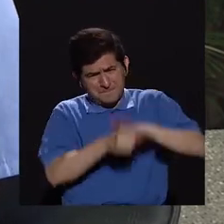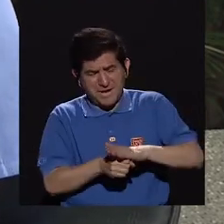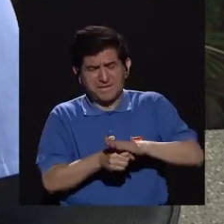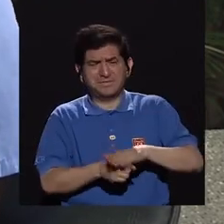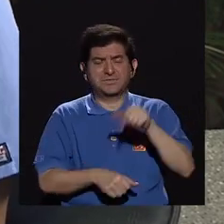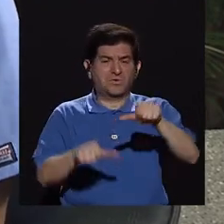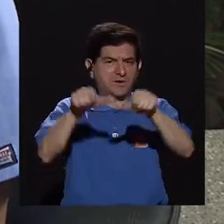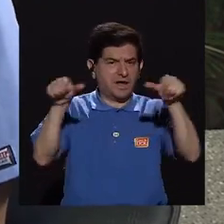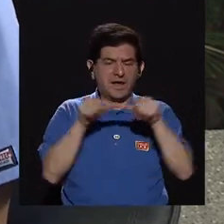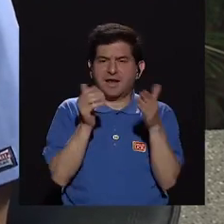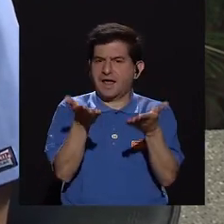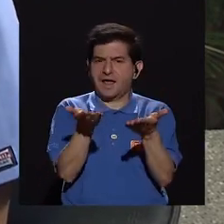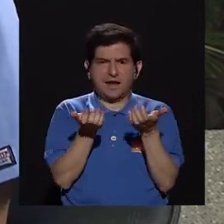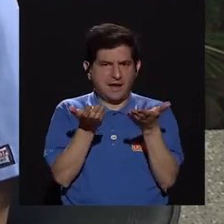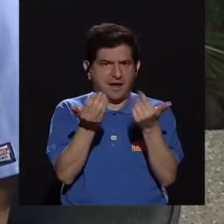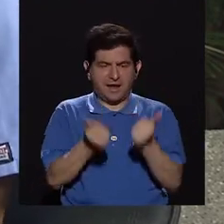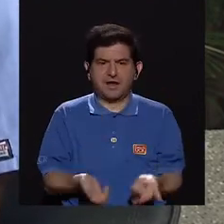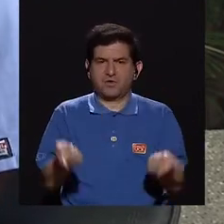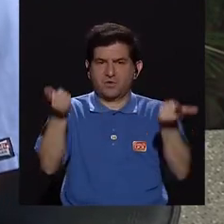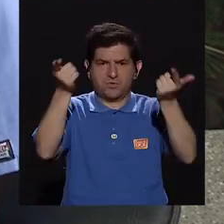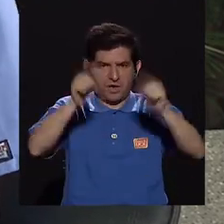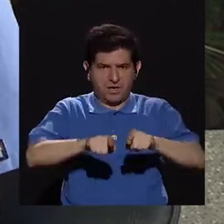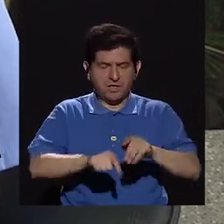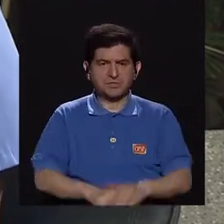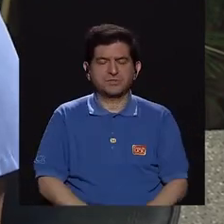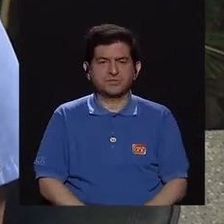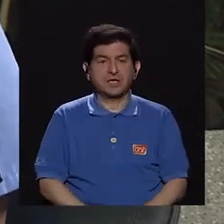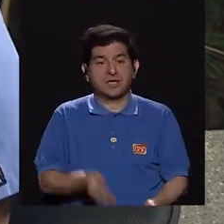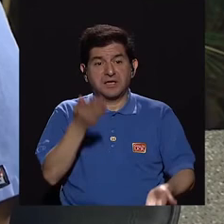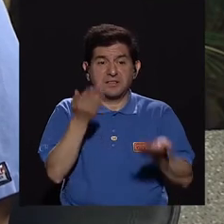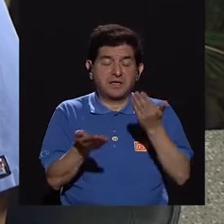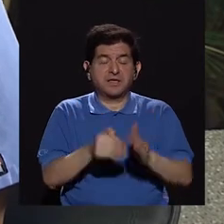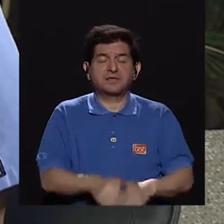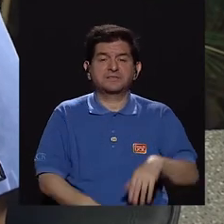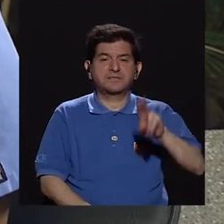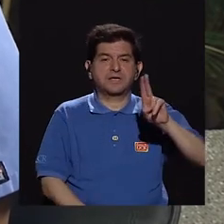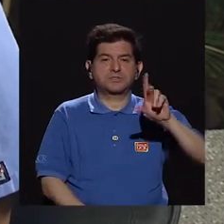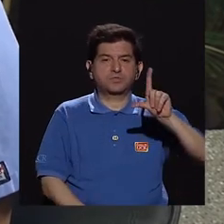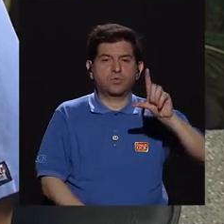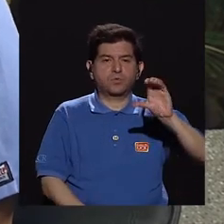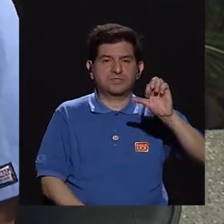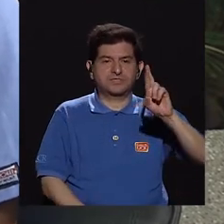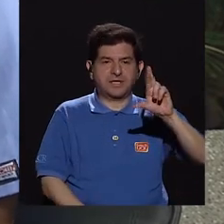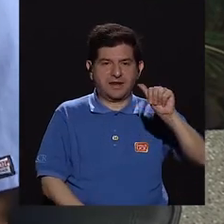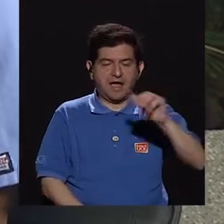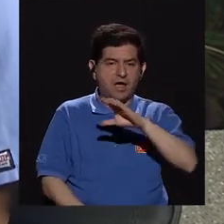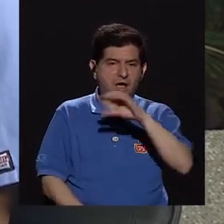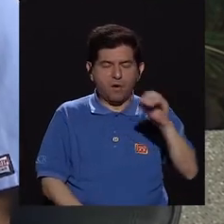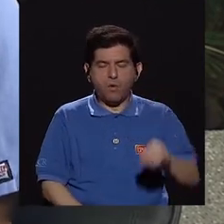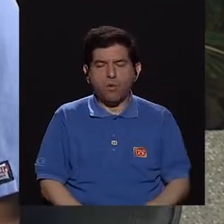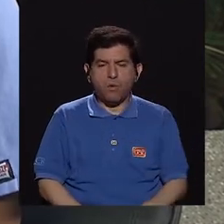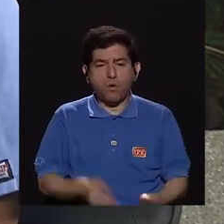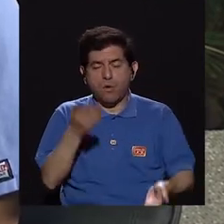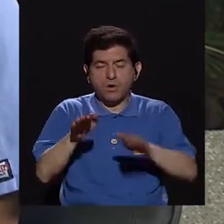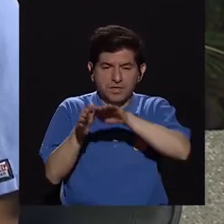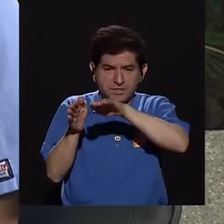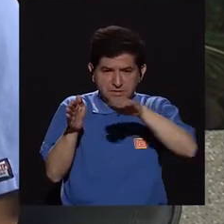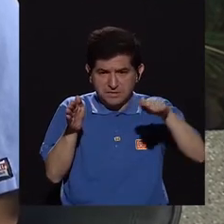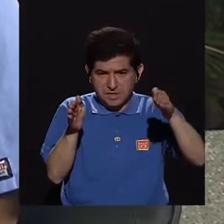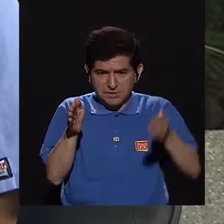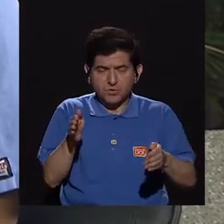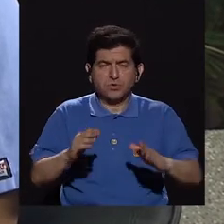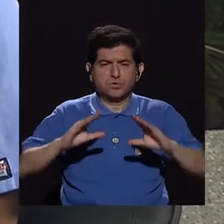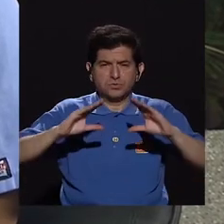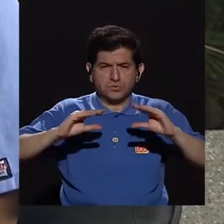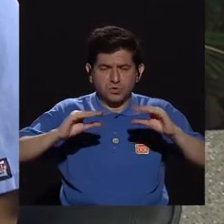esas zonas que no queremos que llegue a suceder, como una úlcera por pasar mucho tiempo acostado o porque la superficie del colchón